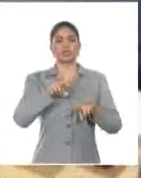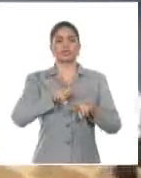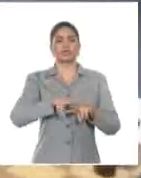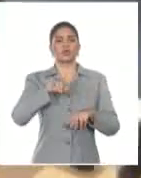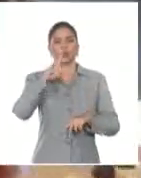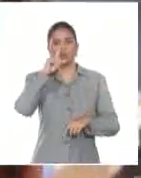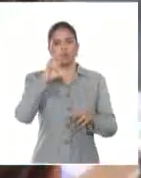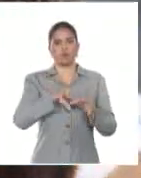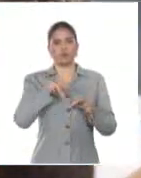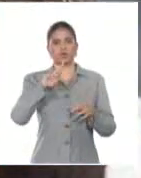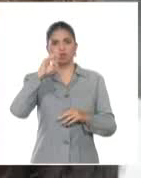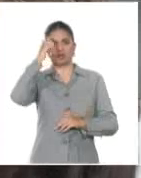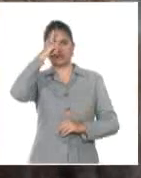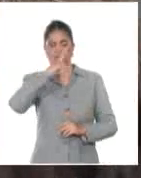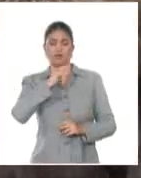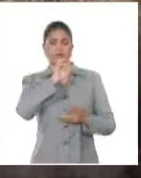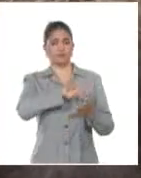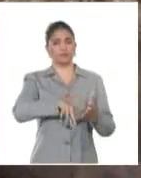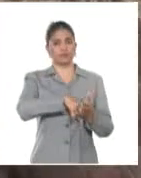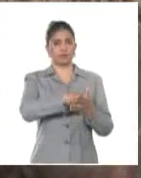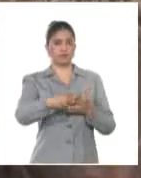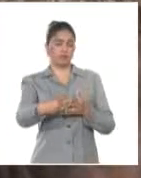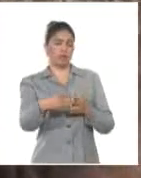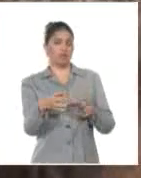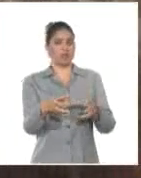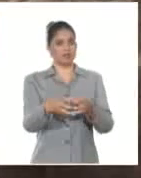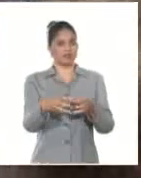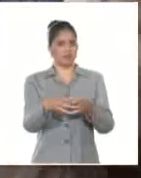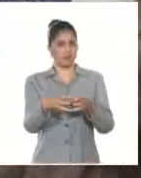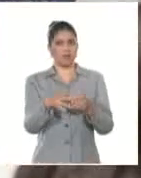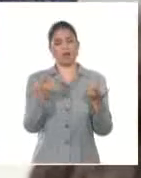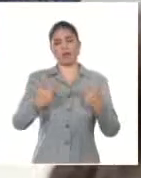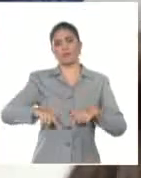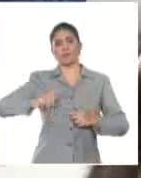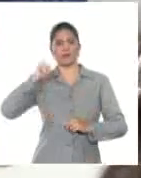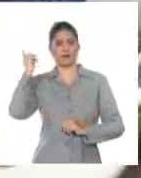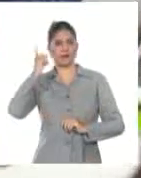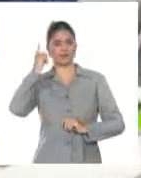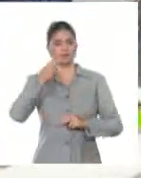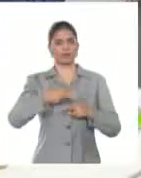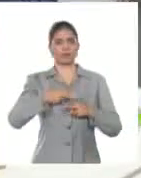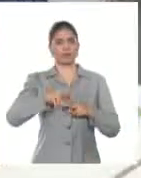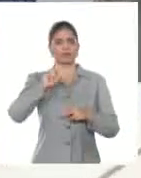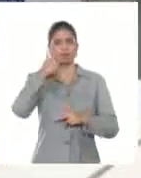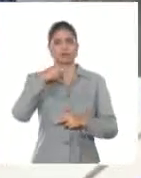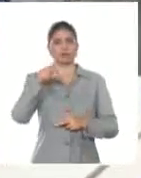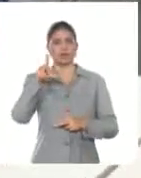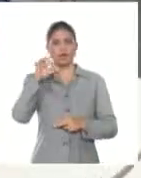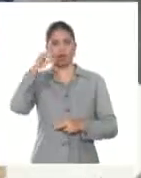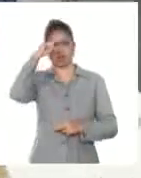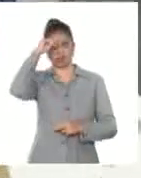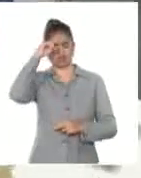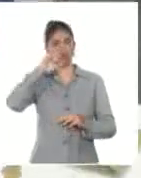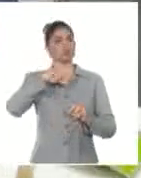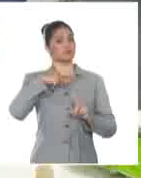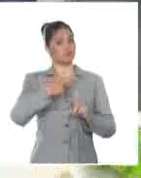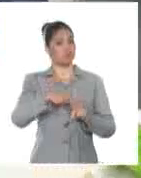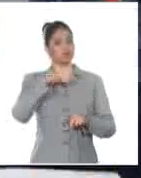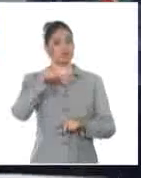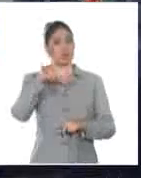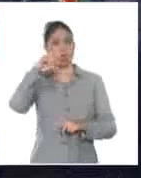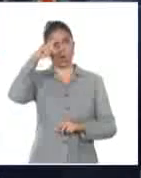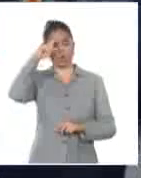isla está encabezada para competir en el apartado abierto por el campeón nacional Carlos Daniel Albornoz y cuenta además con Luis Ernesto Quesada,